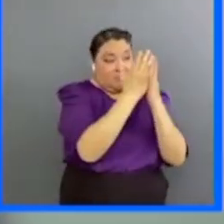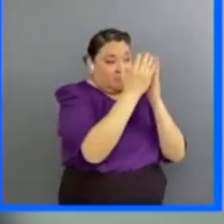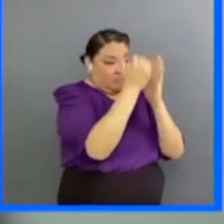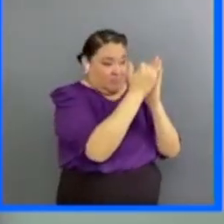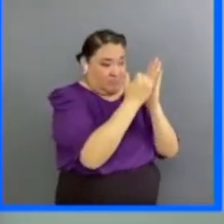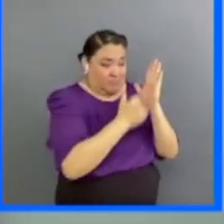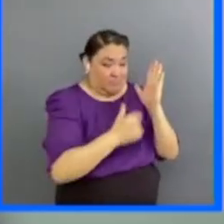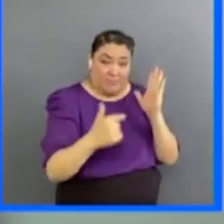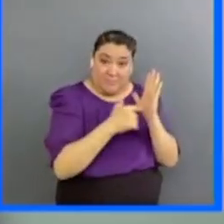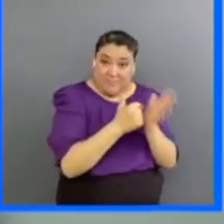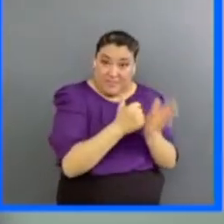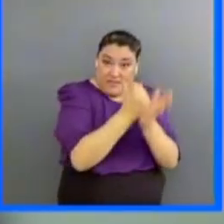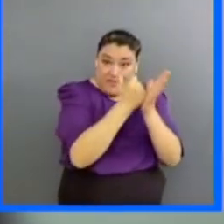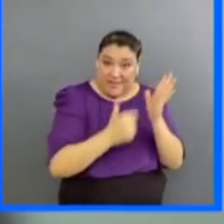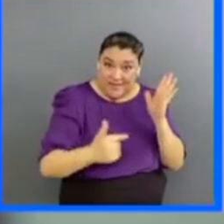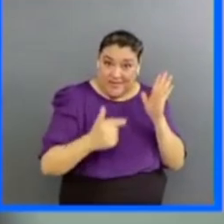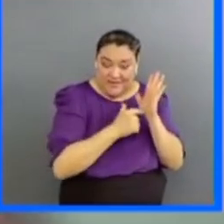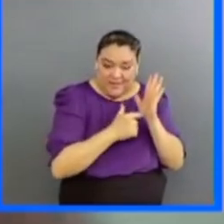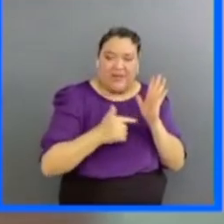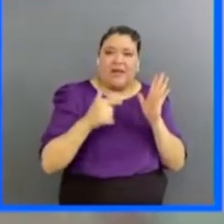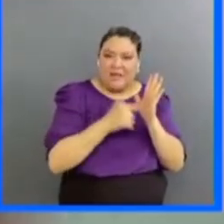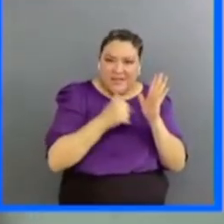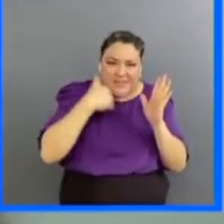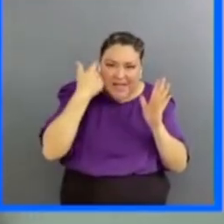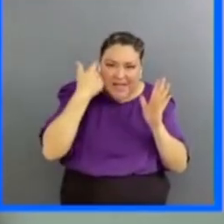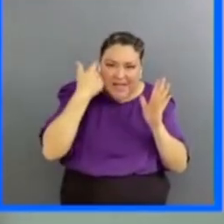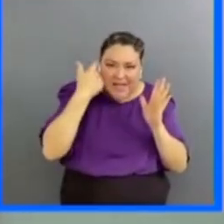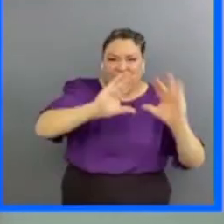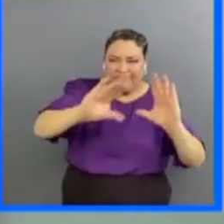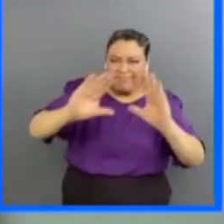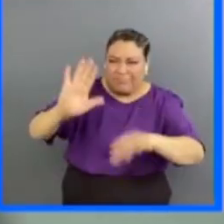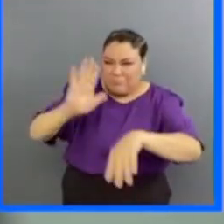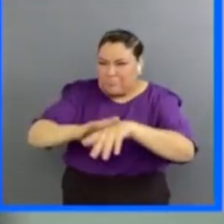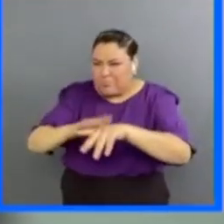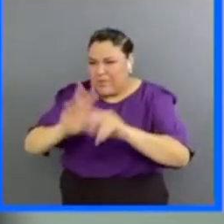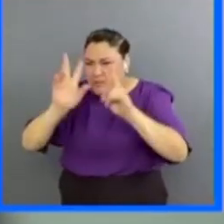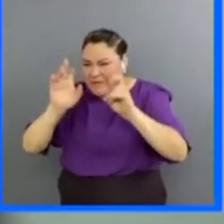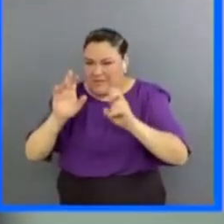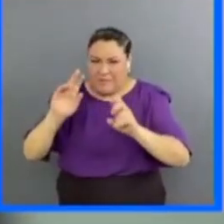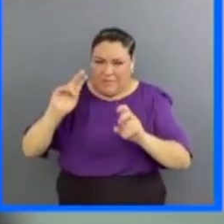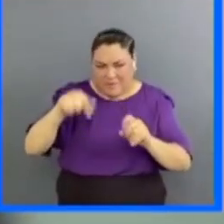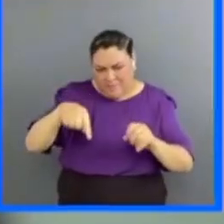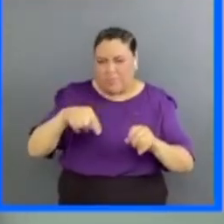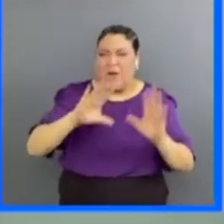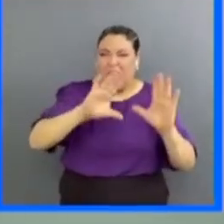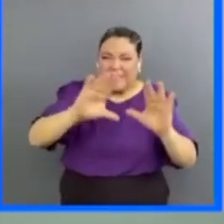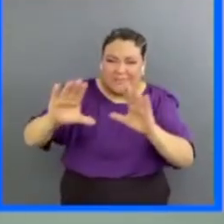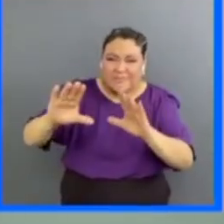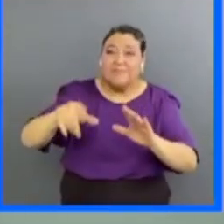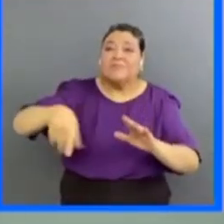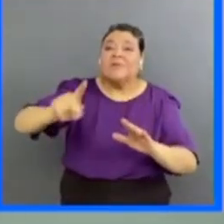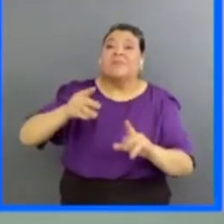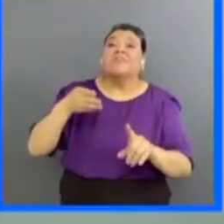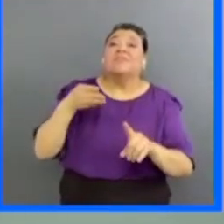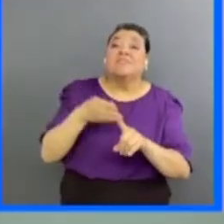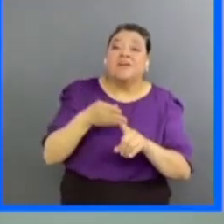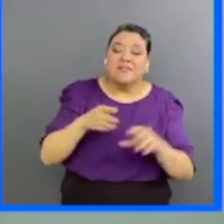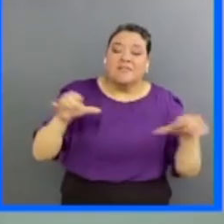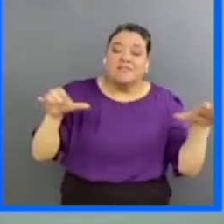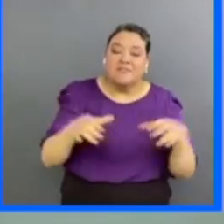ejercicio con pretensiones académicas que se hacen desde el área académica de la Corte, siguen siendo una comunicación